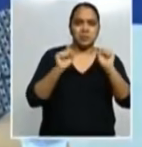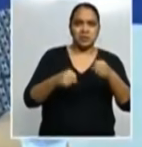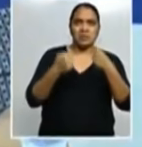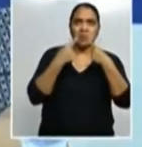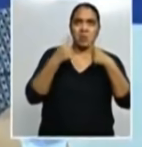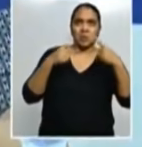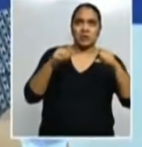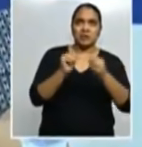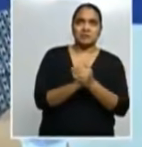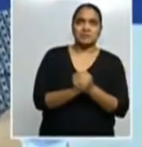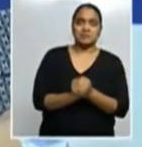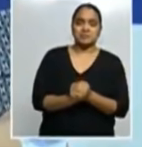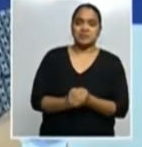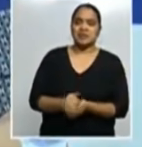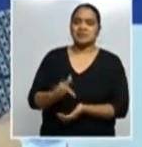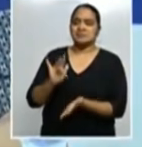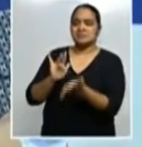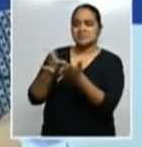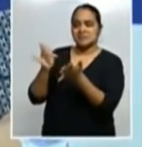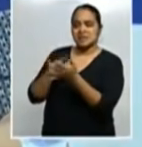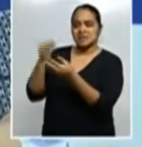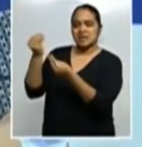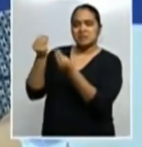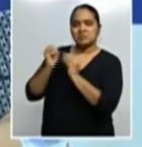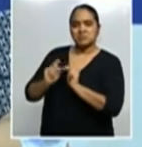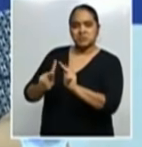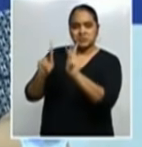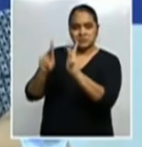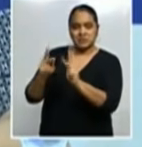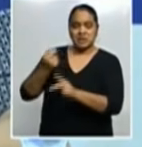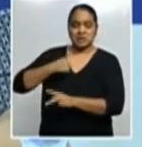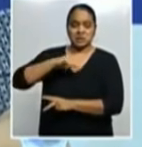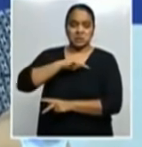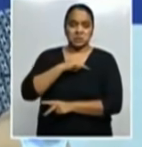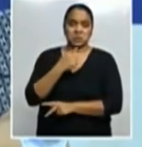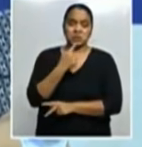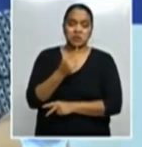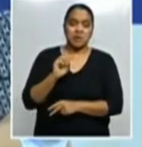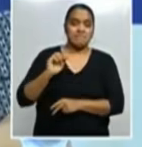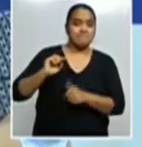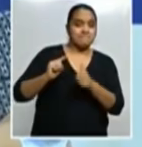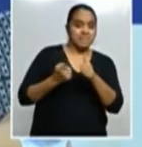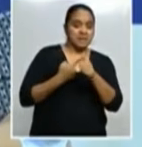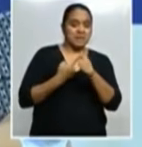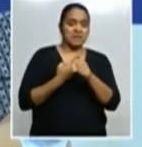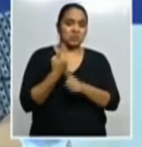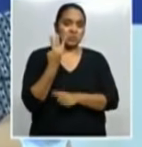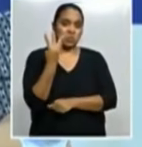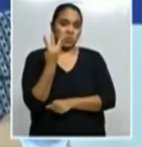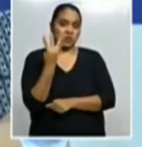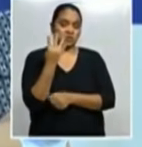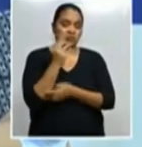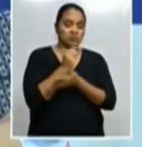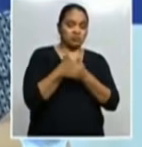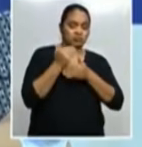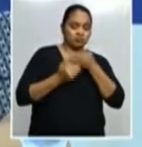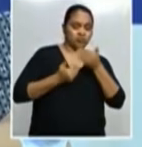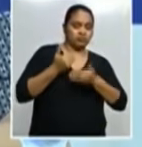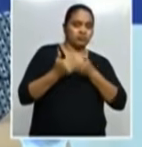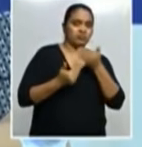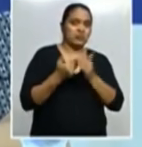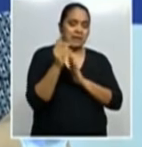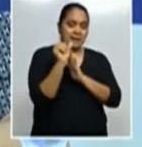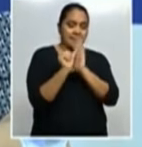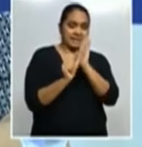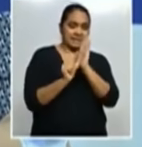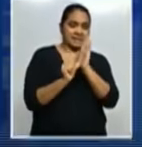por la oportunidad de poder dar el informe de lo que han sido estos primeros 4 retadores meses de lo que va